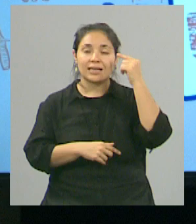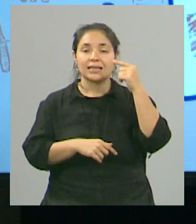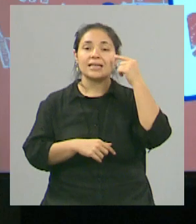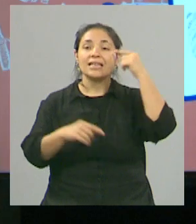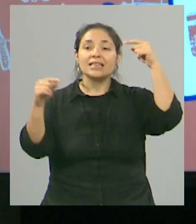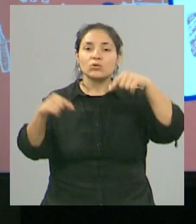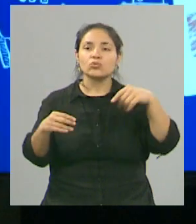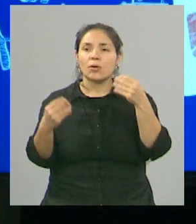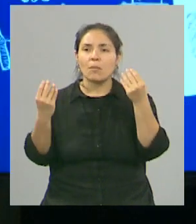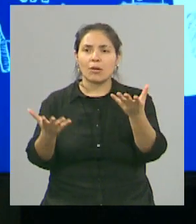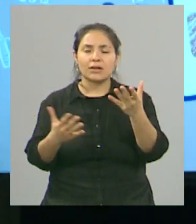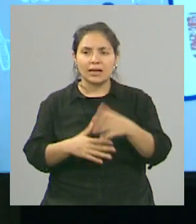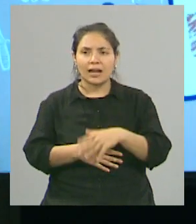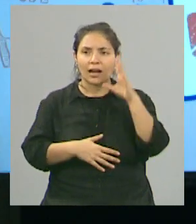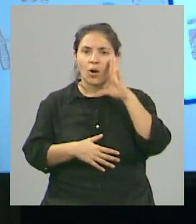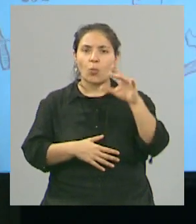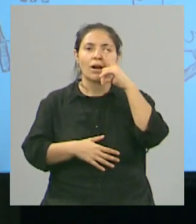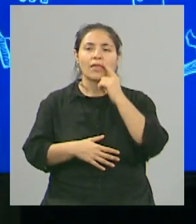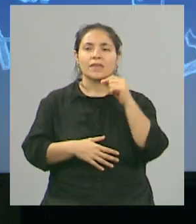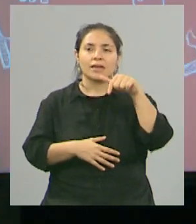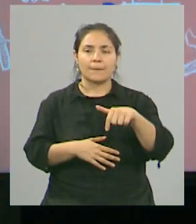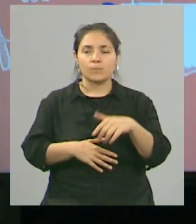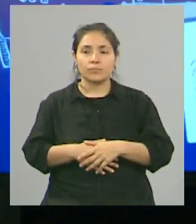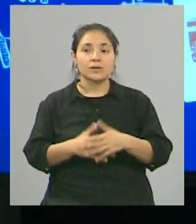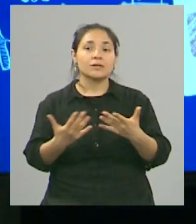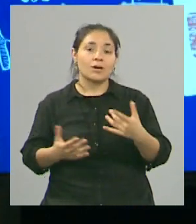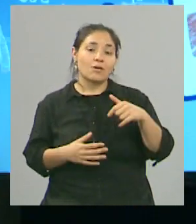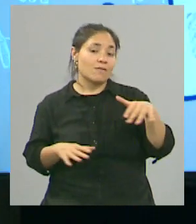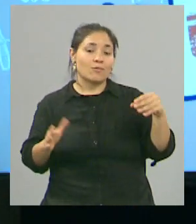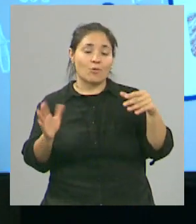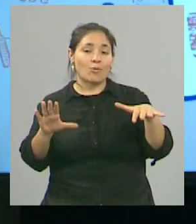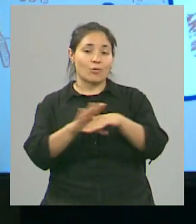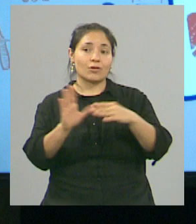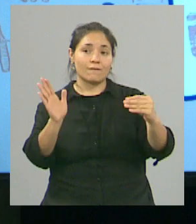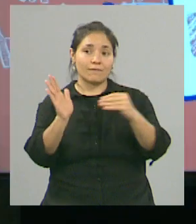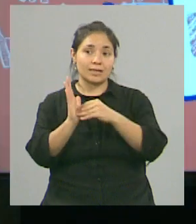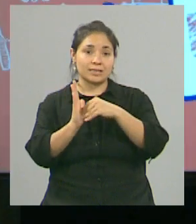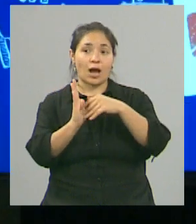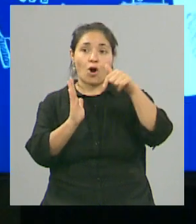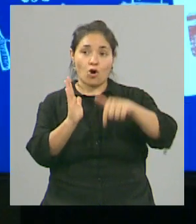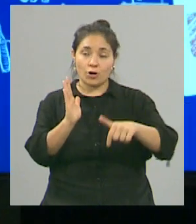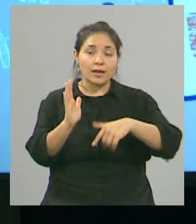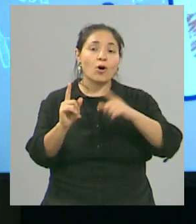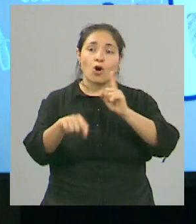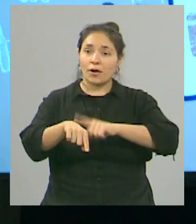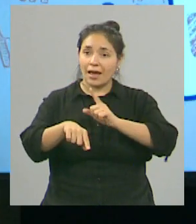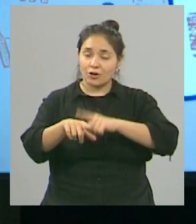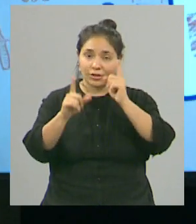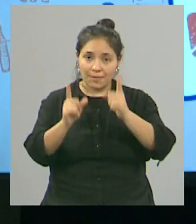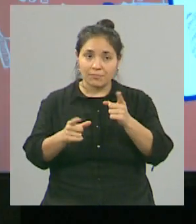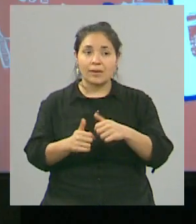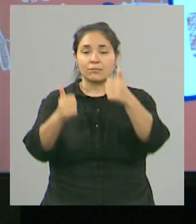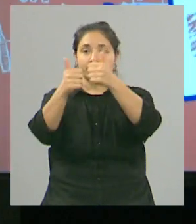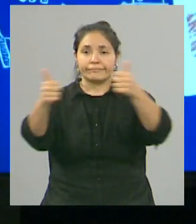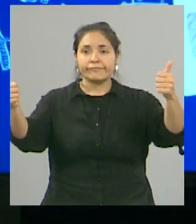este día? Bueno, un día como hoy, en este horario, acababan de ser fusilados